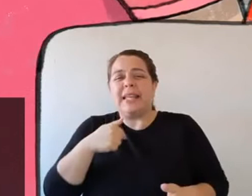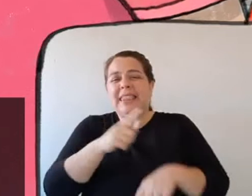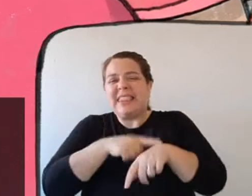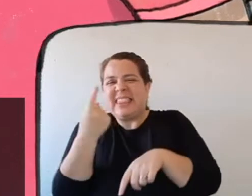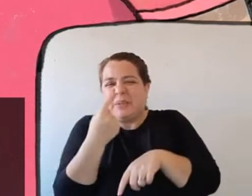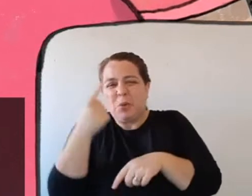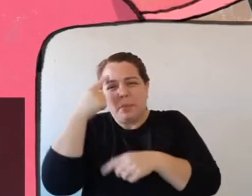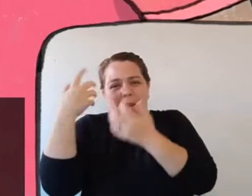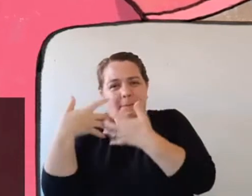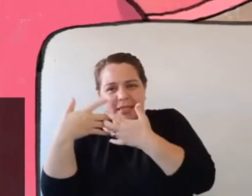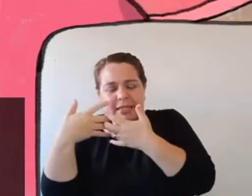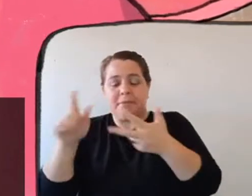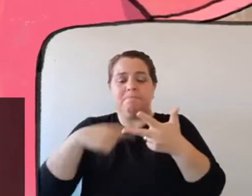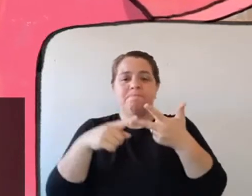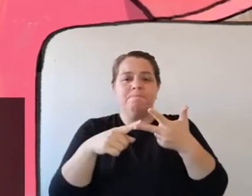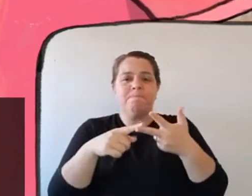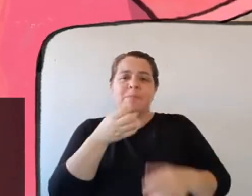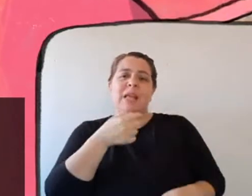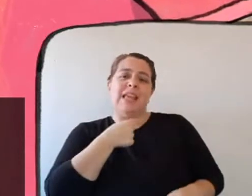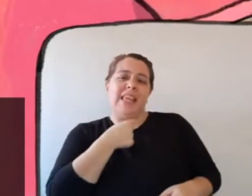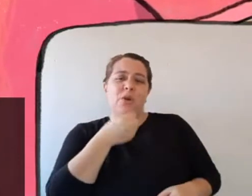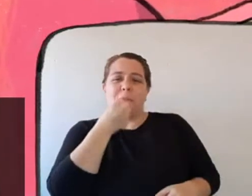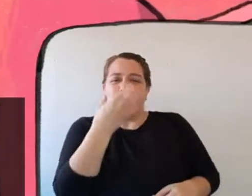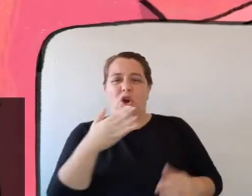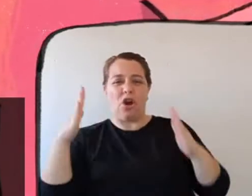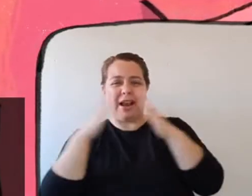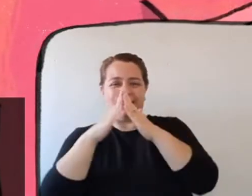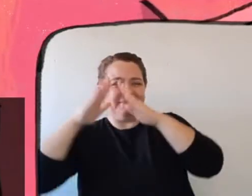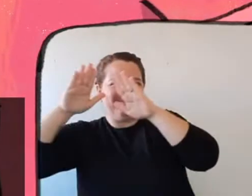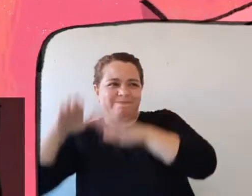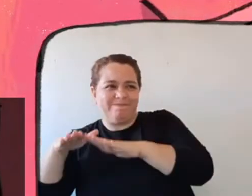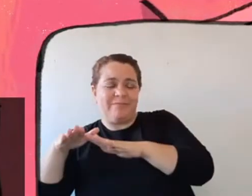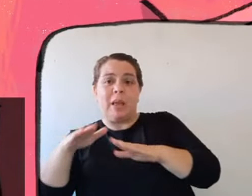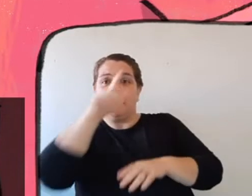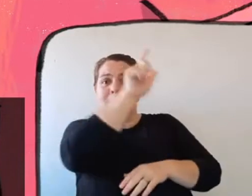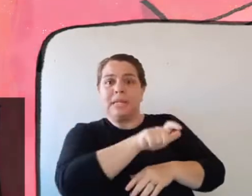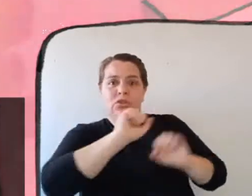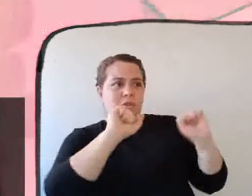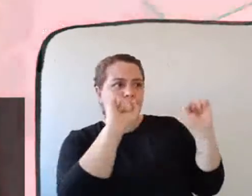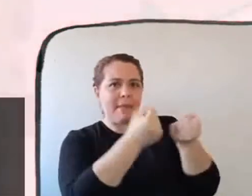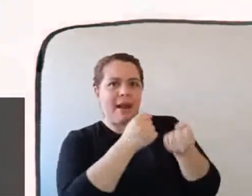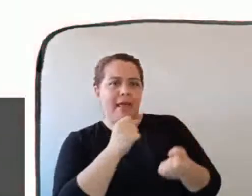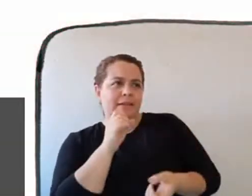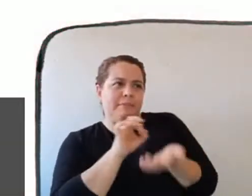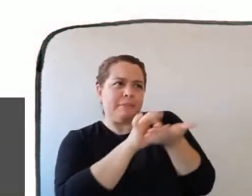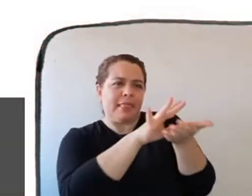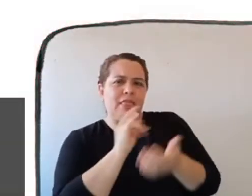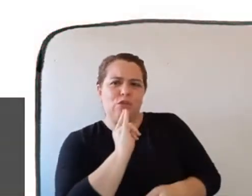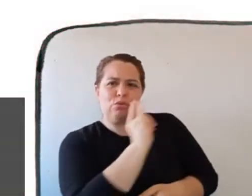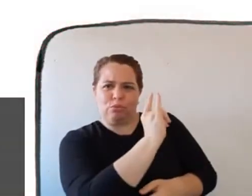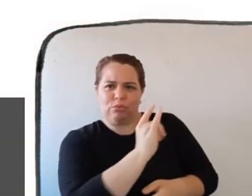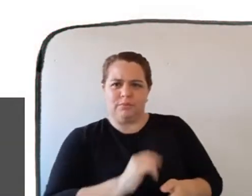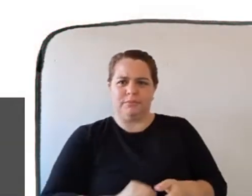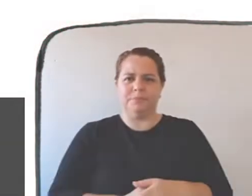pensar, prefiero quedarme en casa y que lo saquen. Ese tipo de cosas. El abordaje debe ser